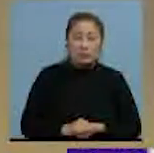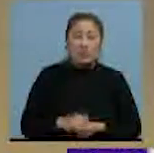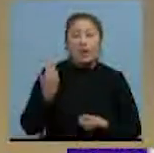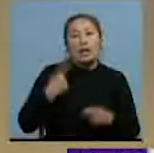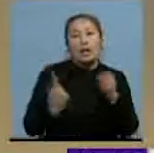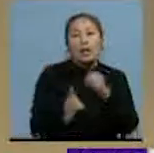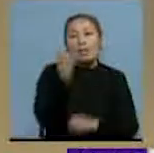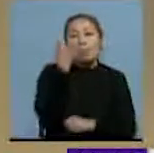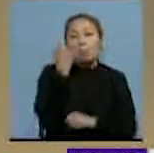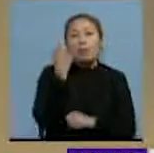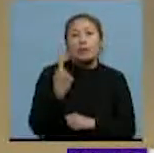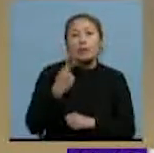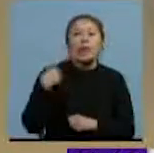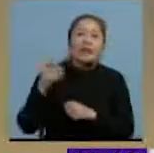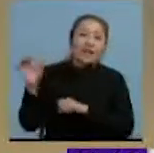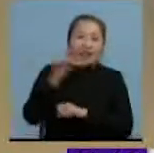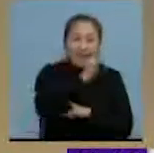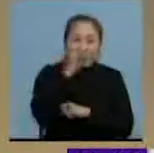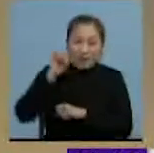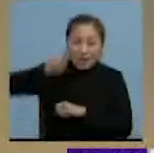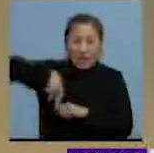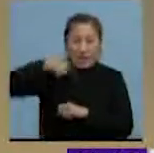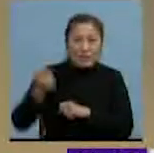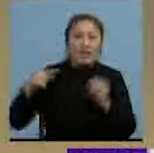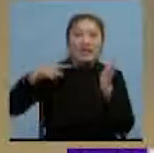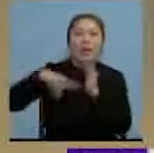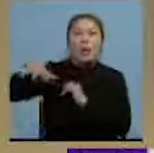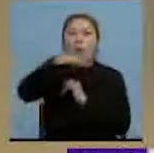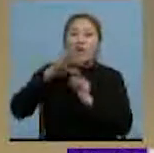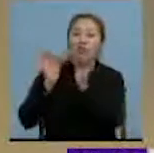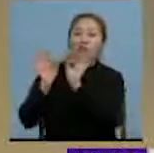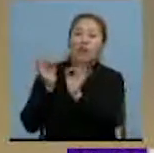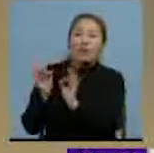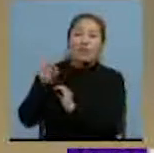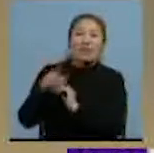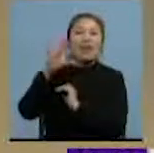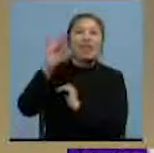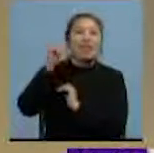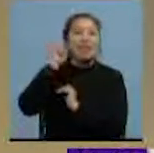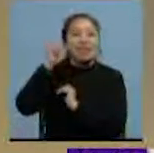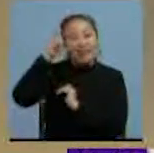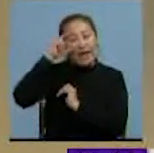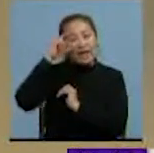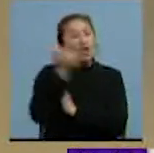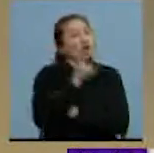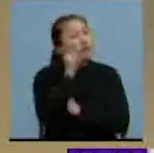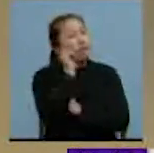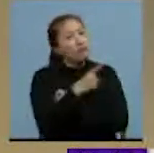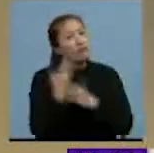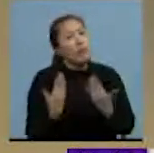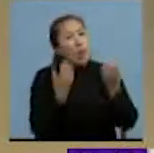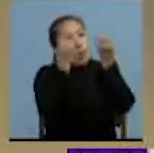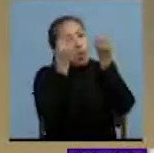El primer ingreso de nuestro móvil de exteriores desde el barrio Malvinas. Omar Daje, ¿en qué parte estás?